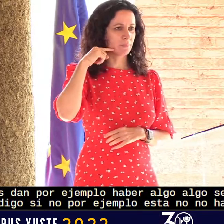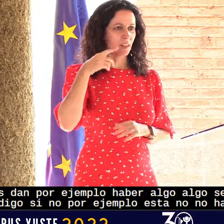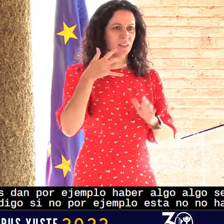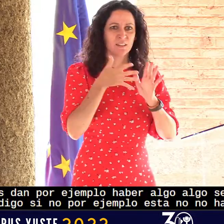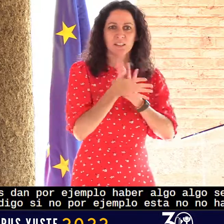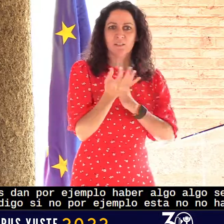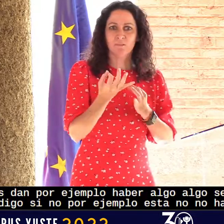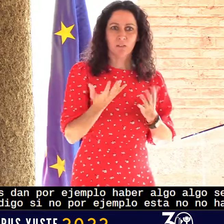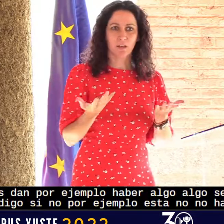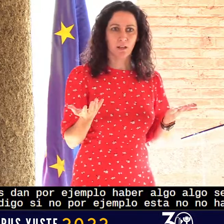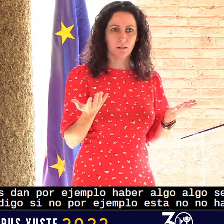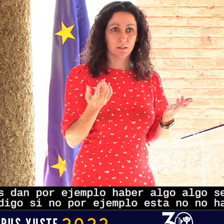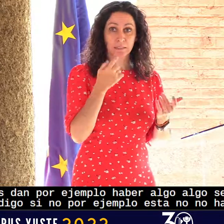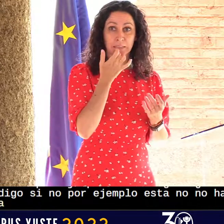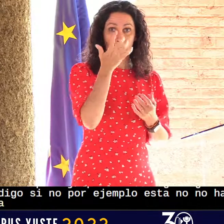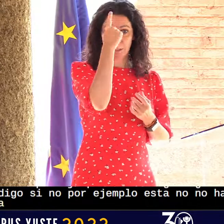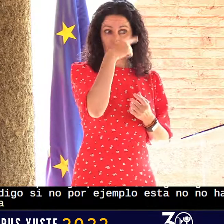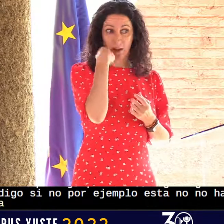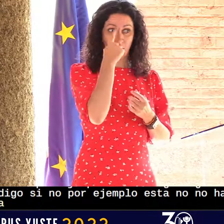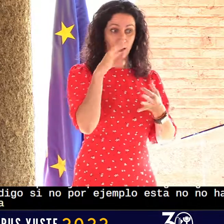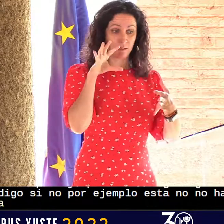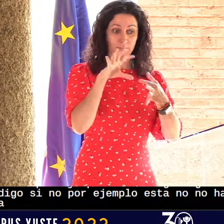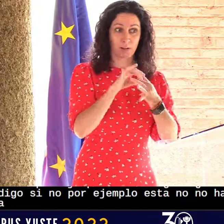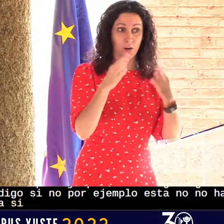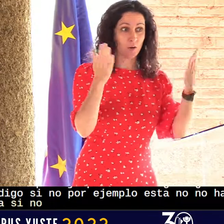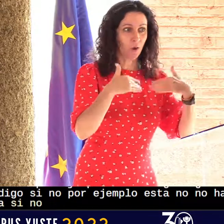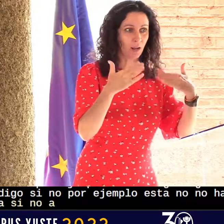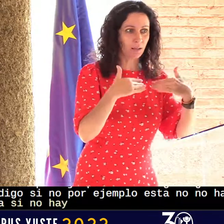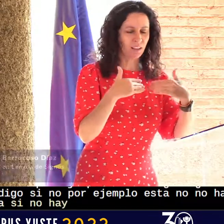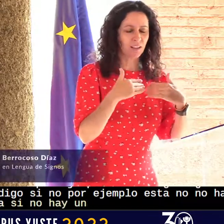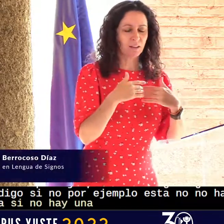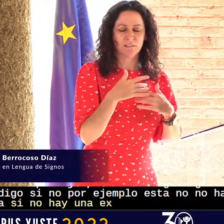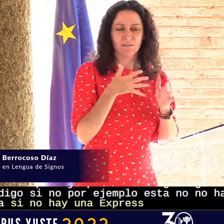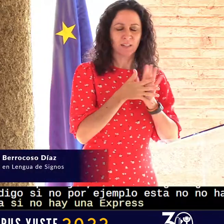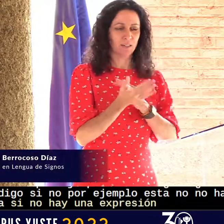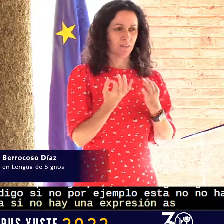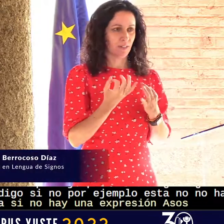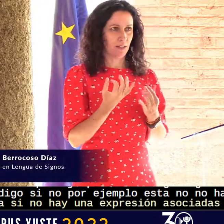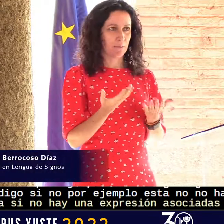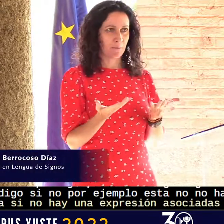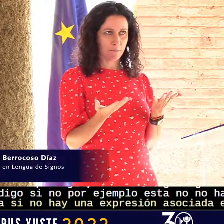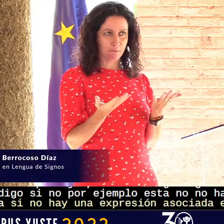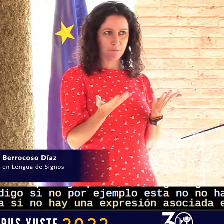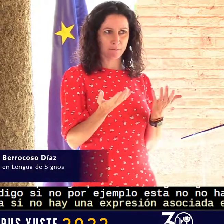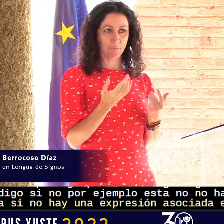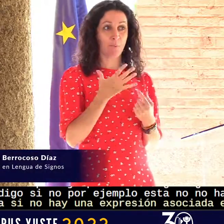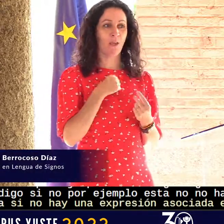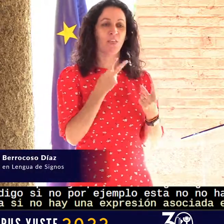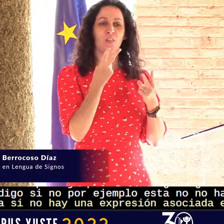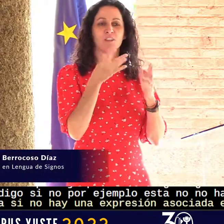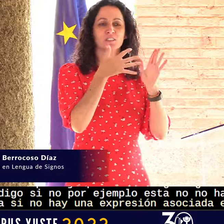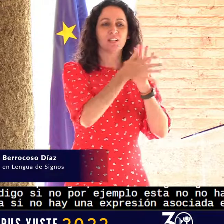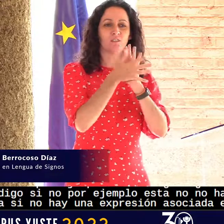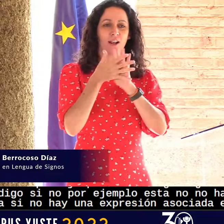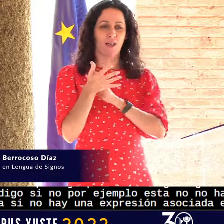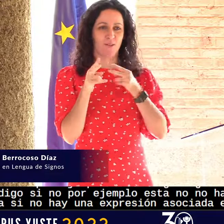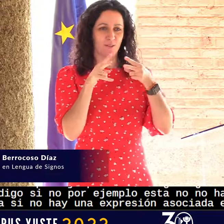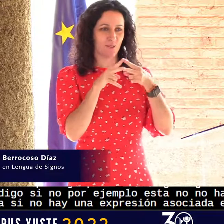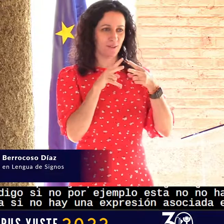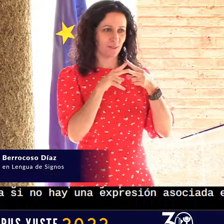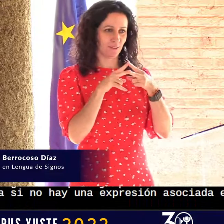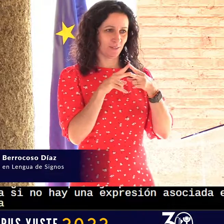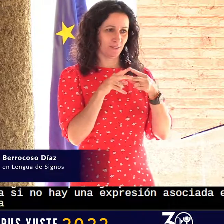eh Qué significa si no hay una expresión asociada a ese signo nos falta